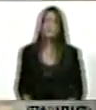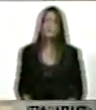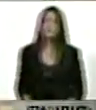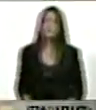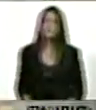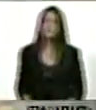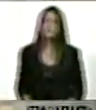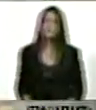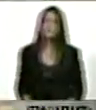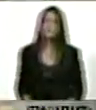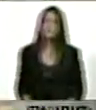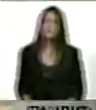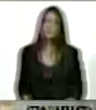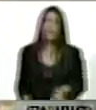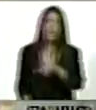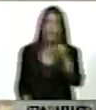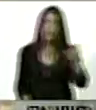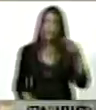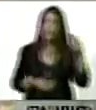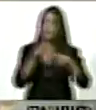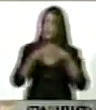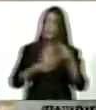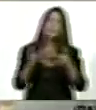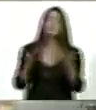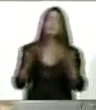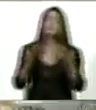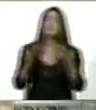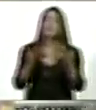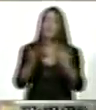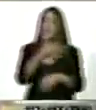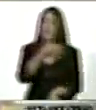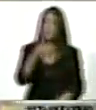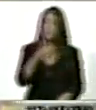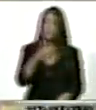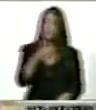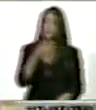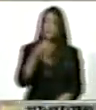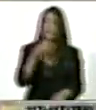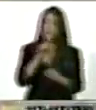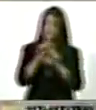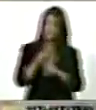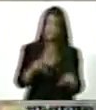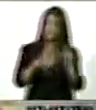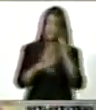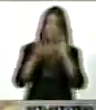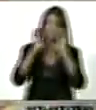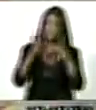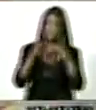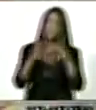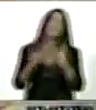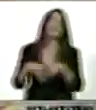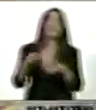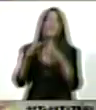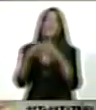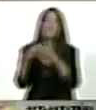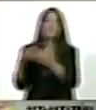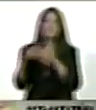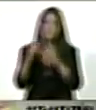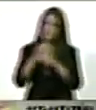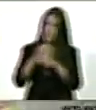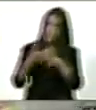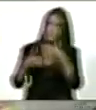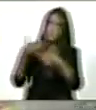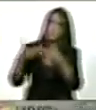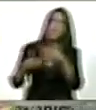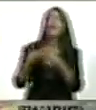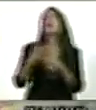que ellos venían realizando, me refiero a los voceros de la MUT, estas opiniones destempladas, el trabajo de las comisiones venía avanzando, el trabajo de